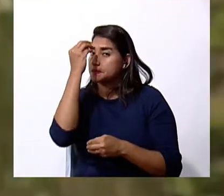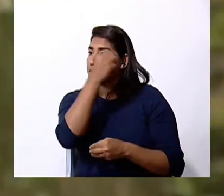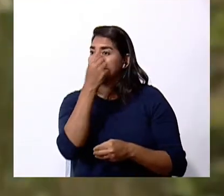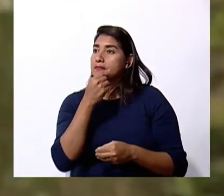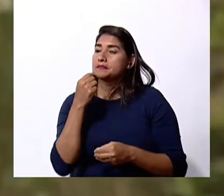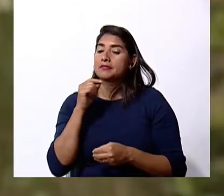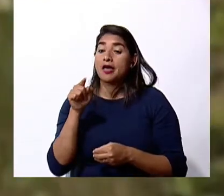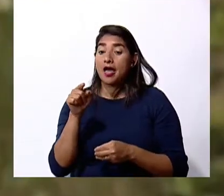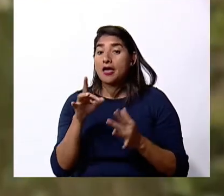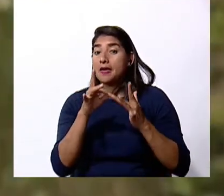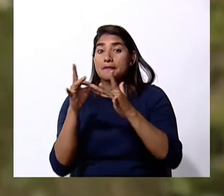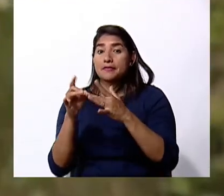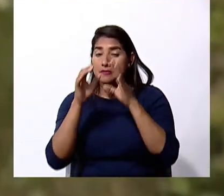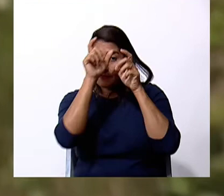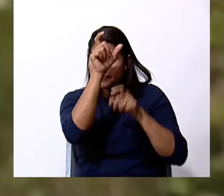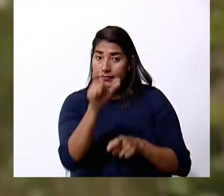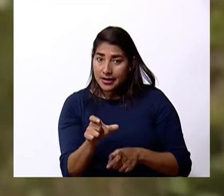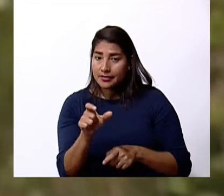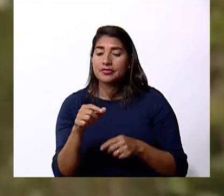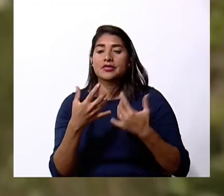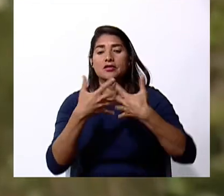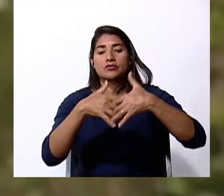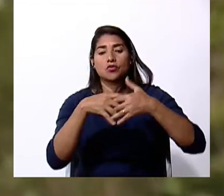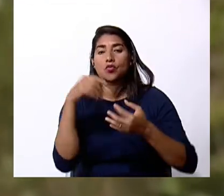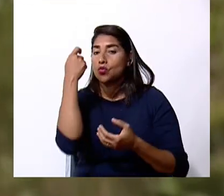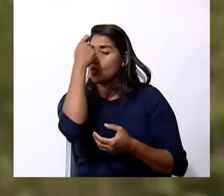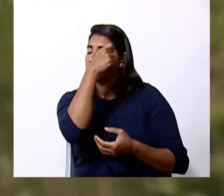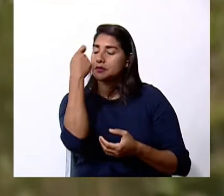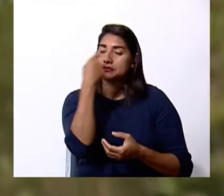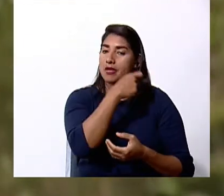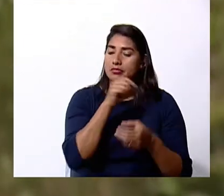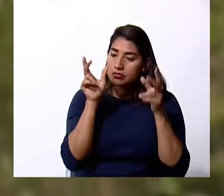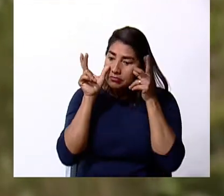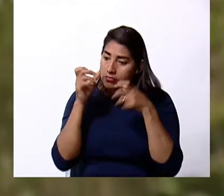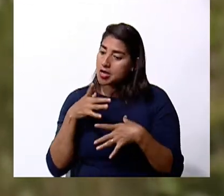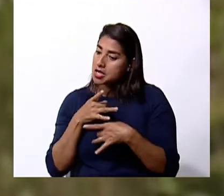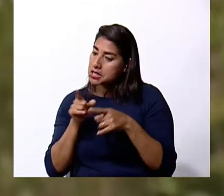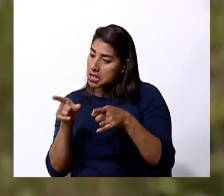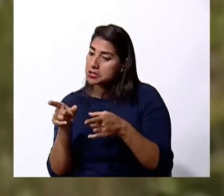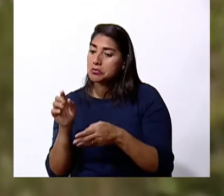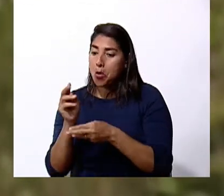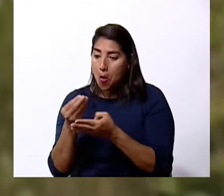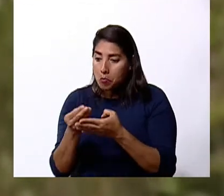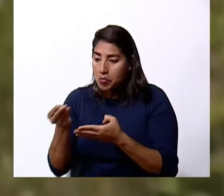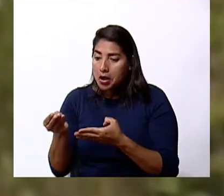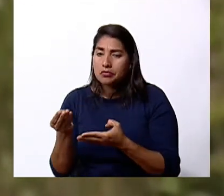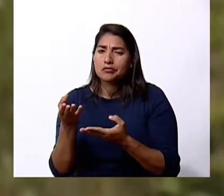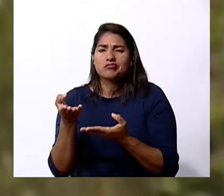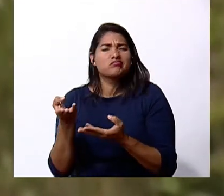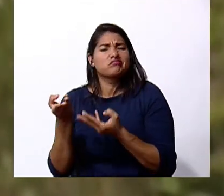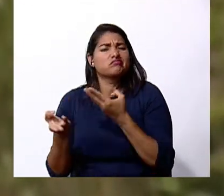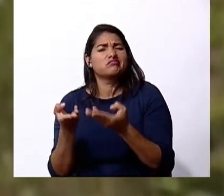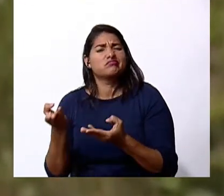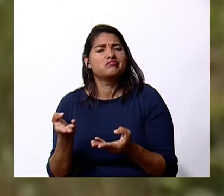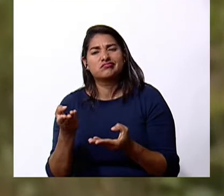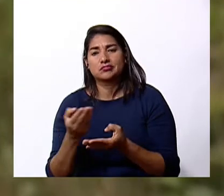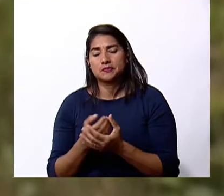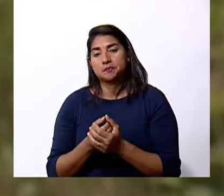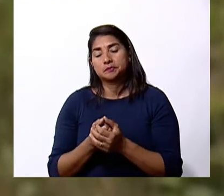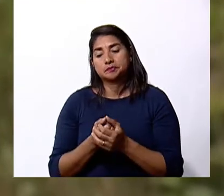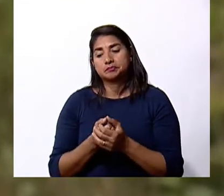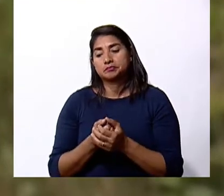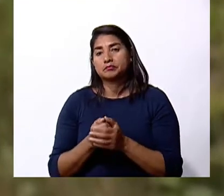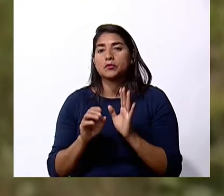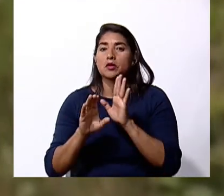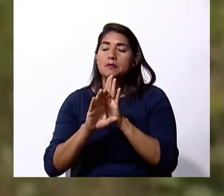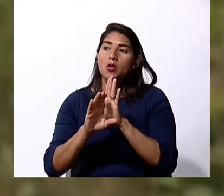Sus principales clientes son las industrias de cosméticos. Entonces, industrias de cosméticos,